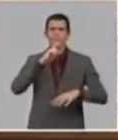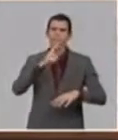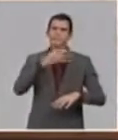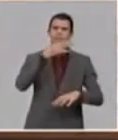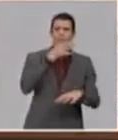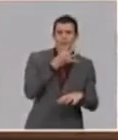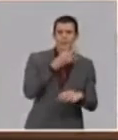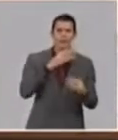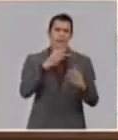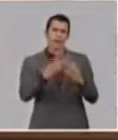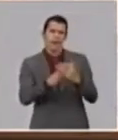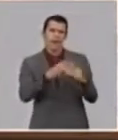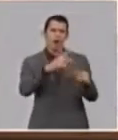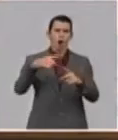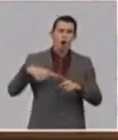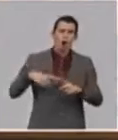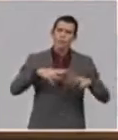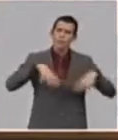aislamiento, pero no están solas,